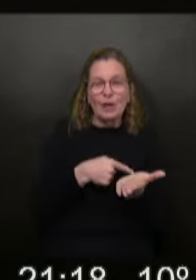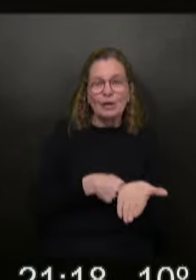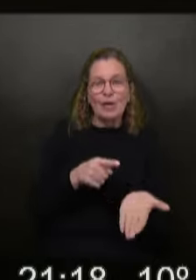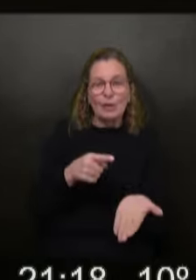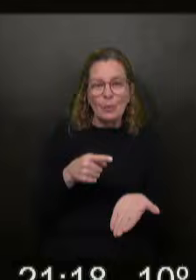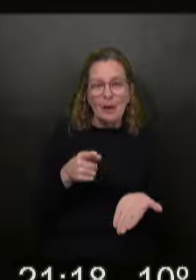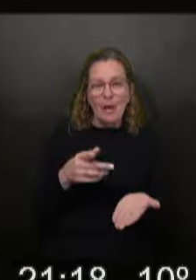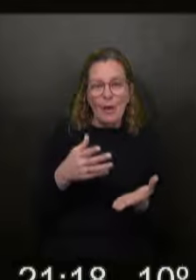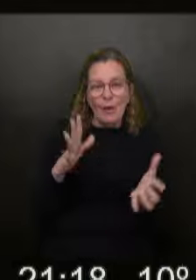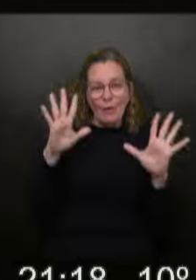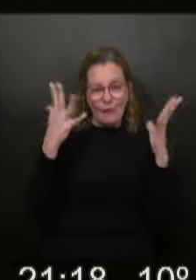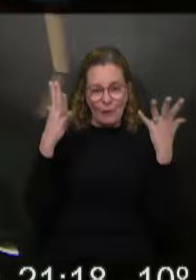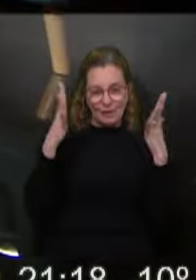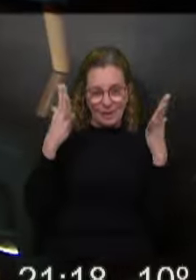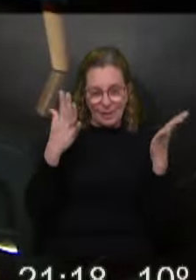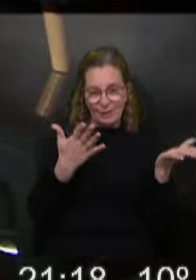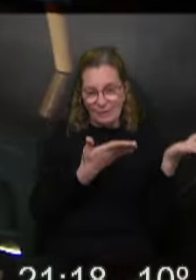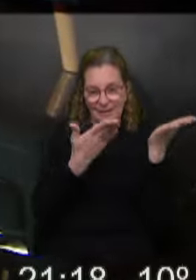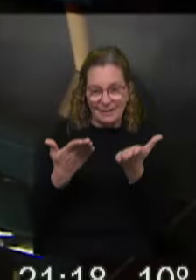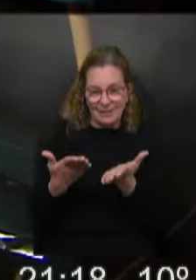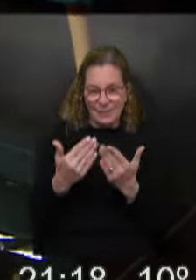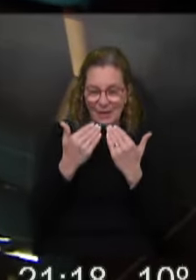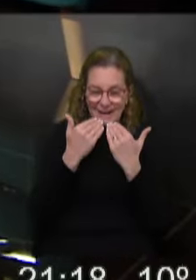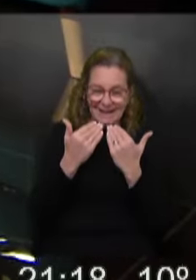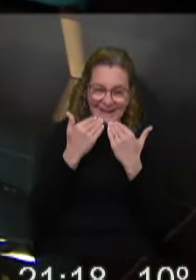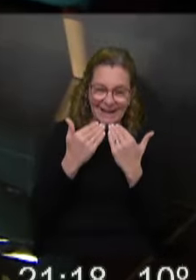ya lo recibimos con un fuerte aplauso. Bueno, estoy.